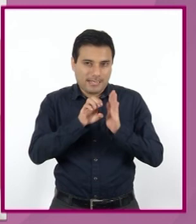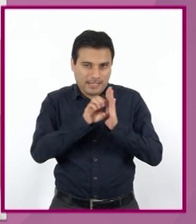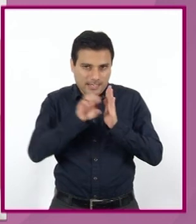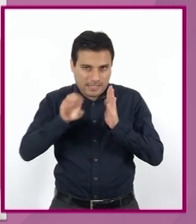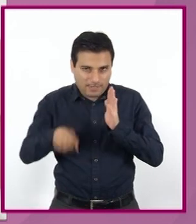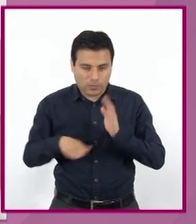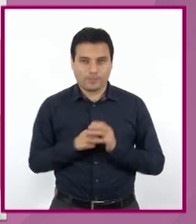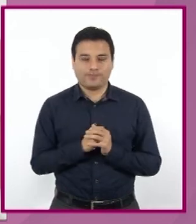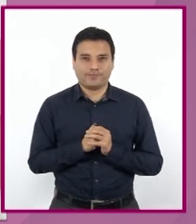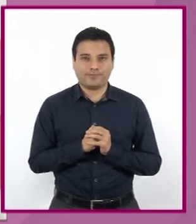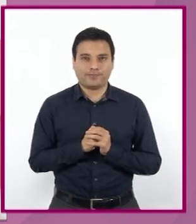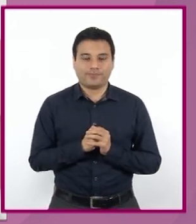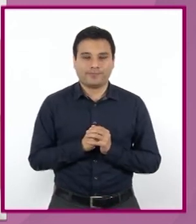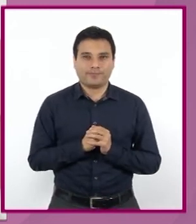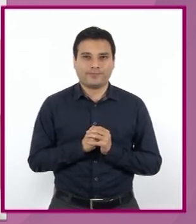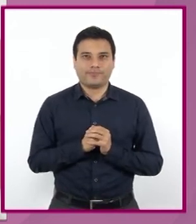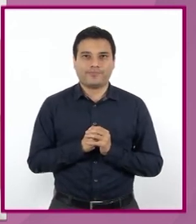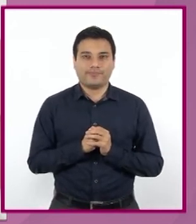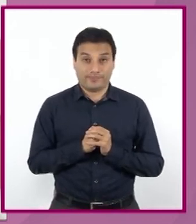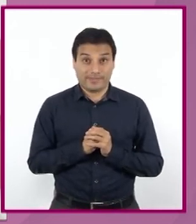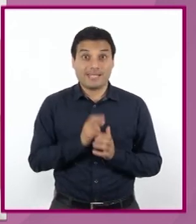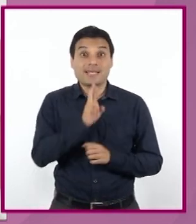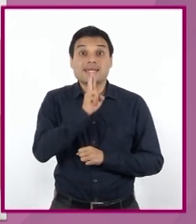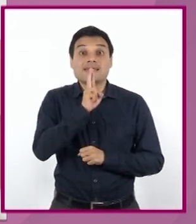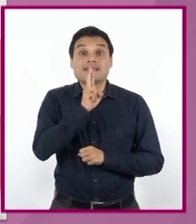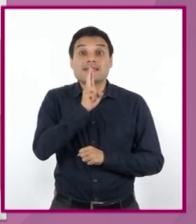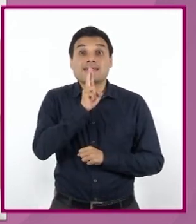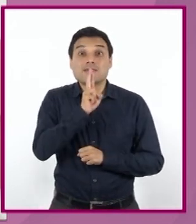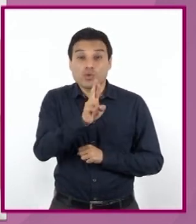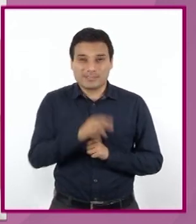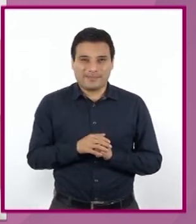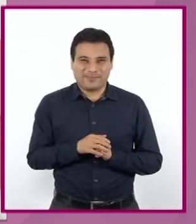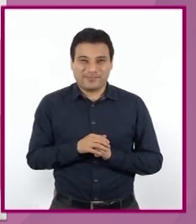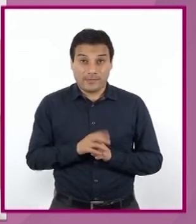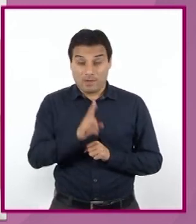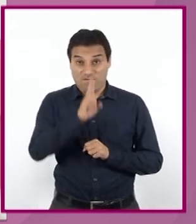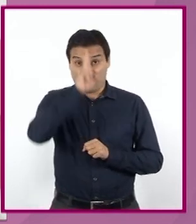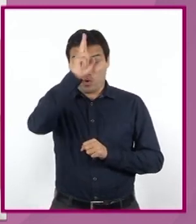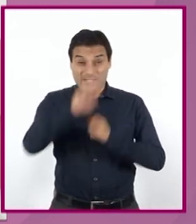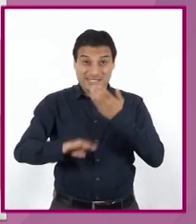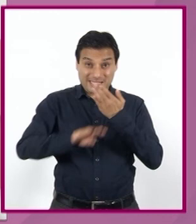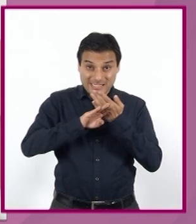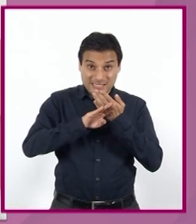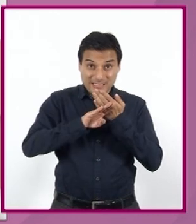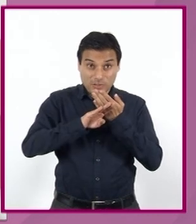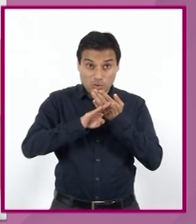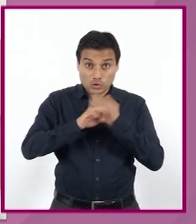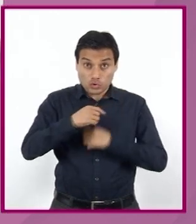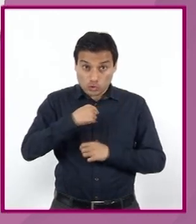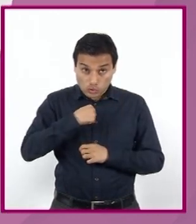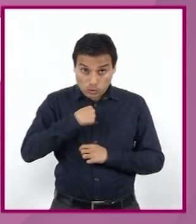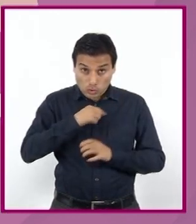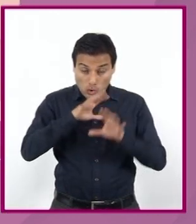ejemplo, hacer nuestra la respuesta a una conducta violenta nos vuelve victimarios.